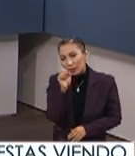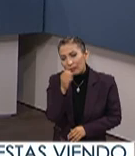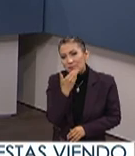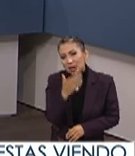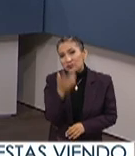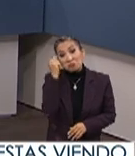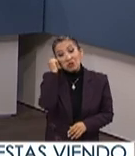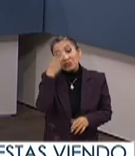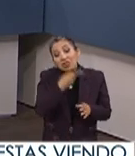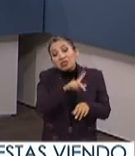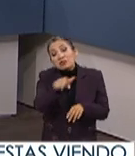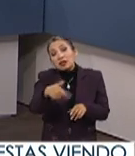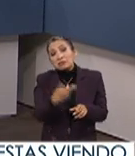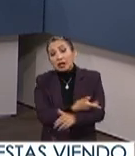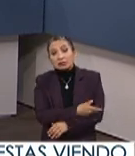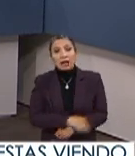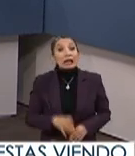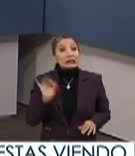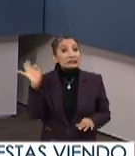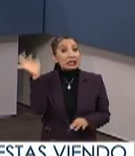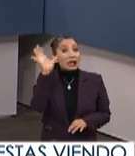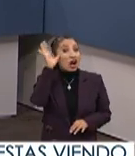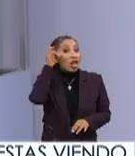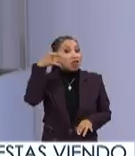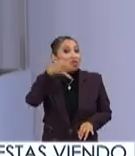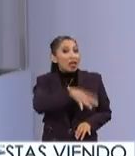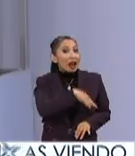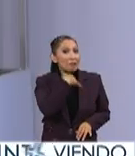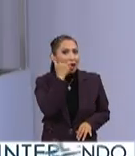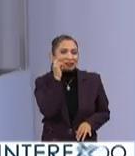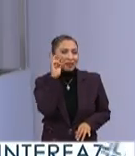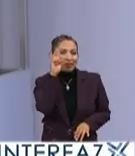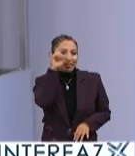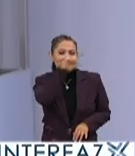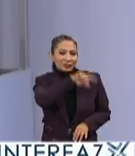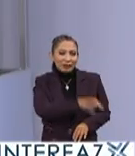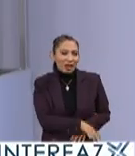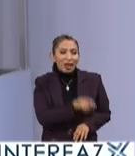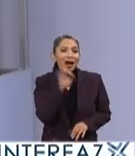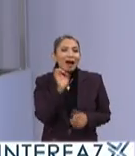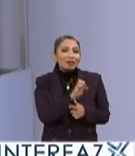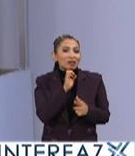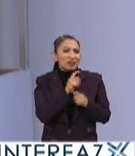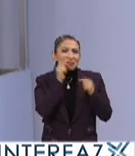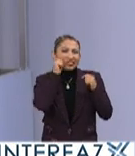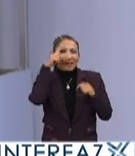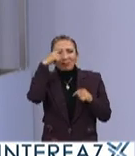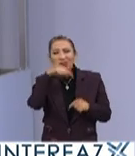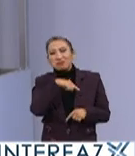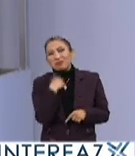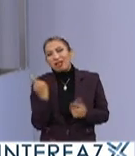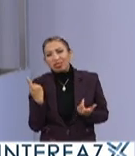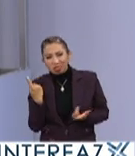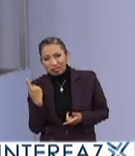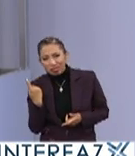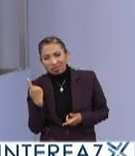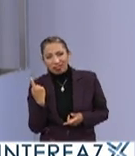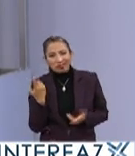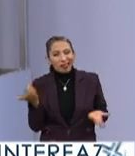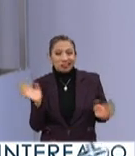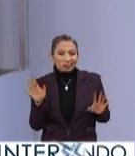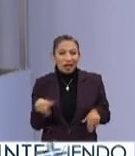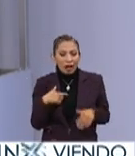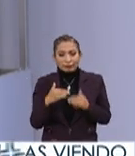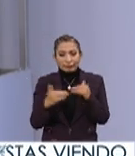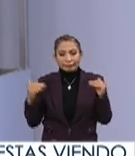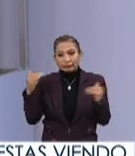ya no importa lo que pase en el partido. Si Corea le llega a ganar a Alemania, lo cual se ve muy complicado, entonces no importa que México pierda y ya